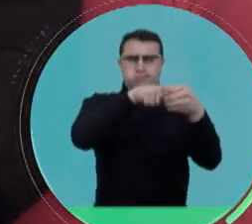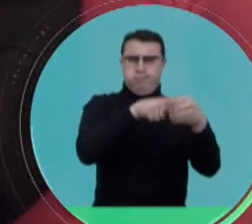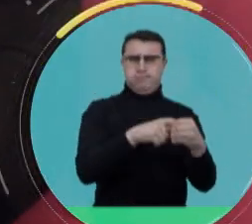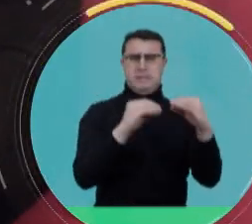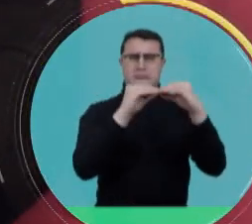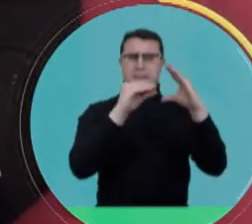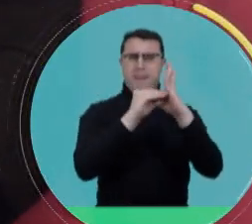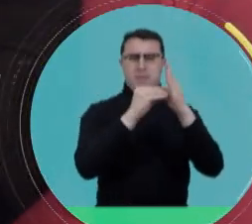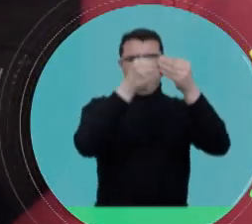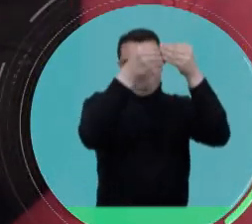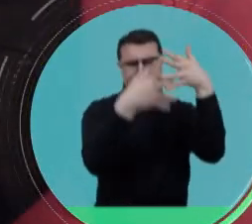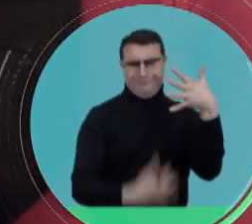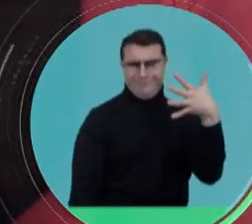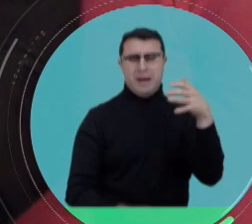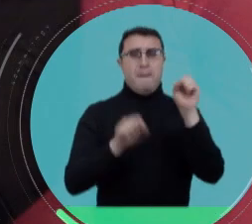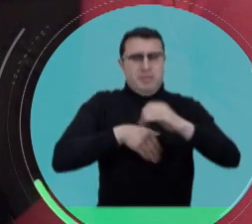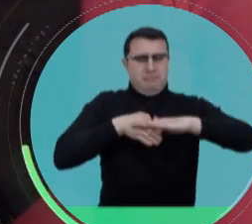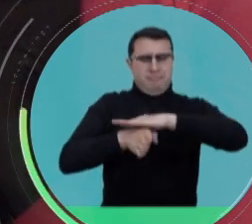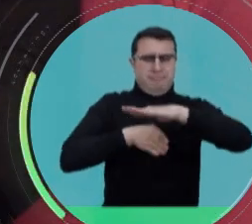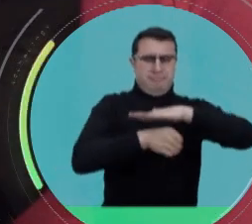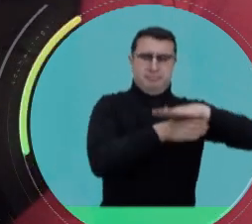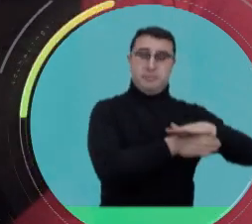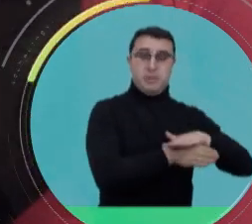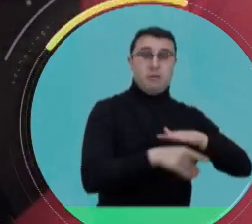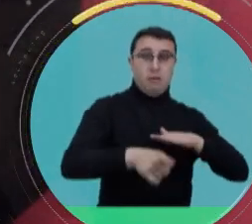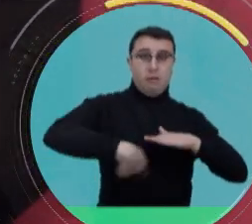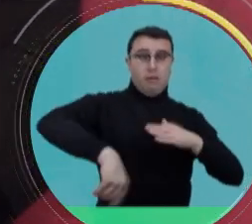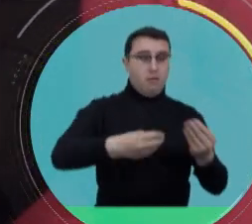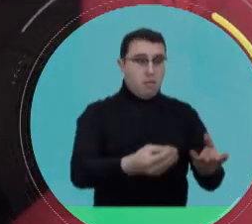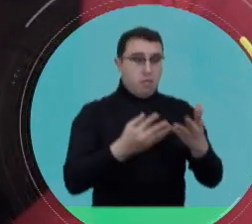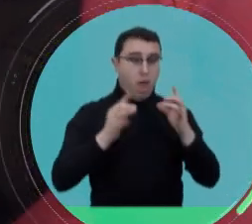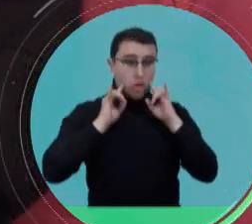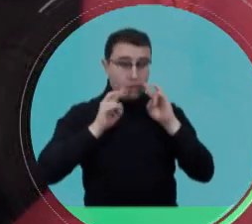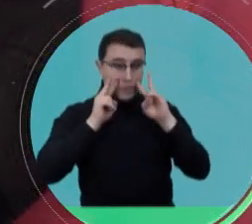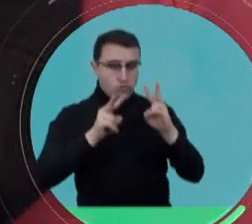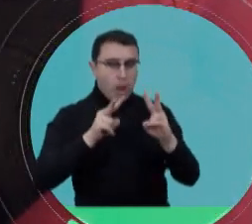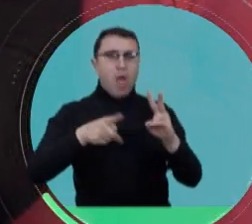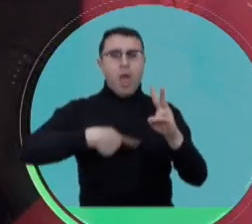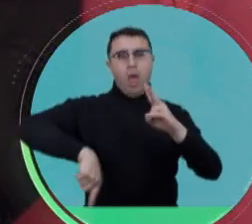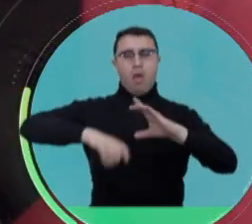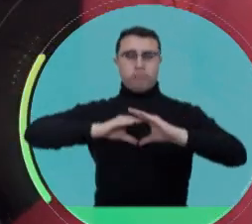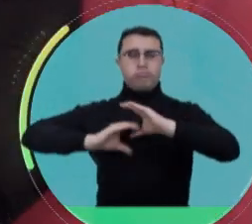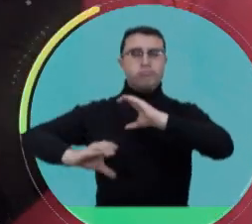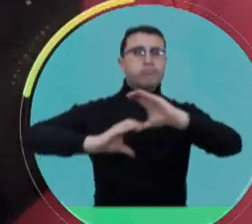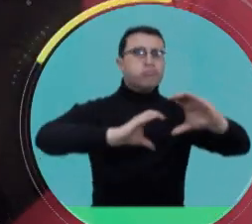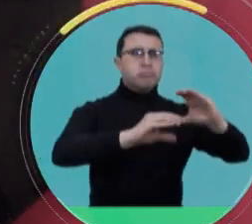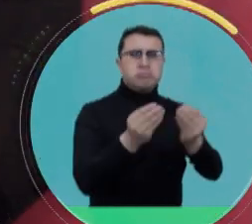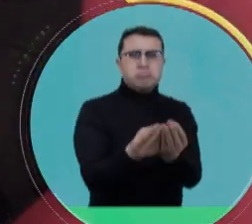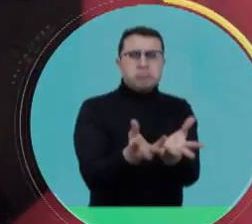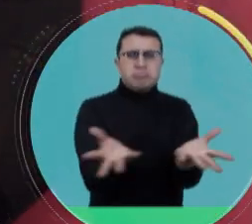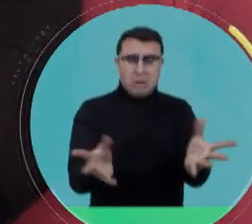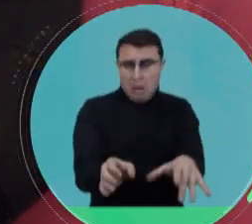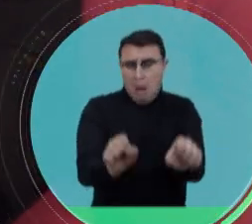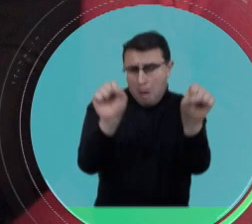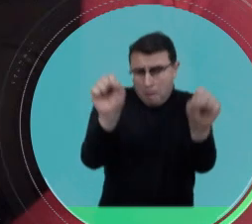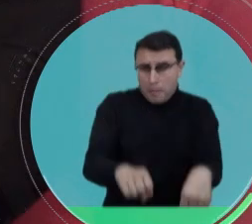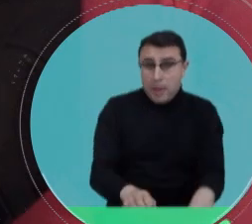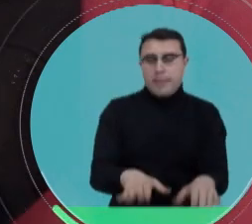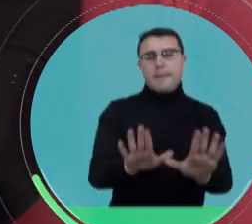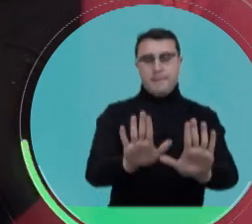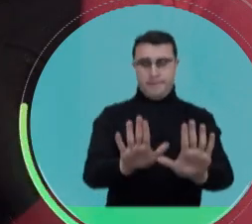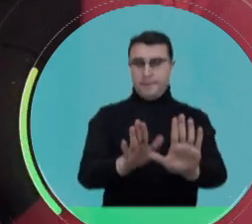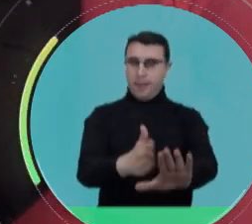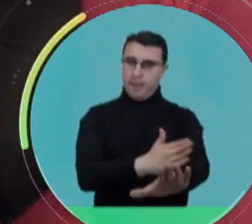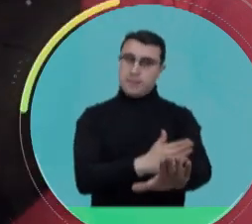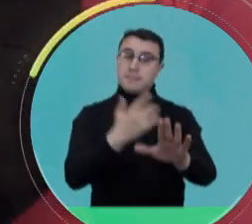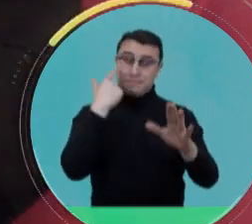nos permiten estar en muchas plataformas los dispositivos móviles nos permiten eh ver lo audiovisual de muchas formas y comunicarnos de 1